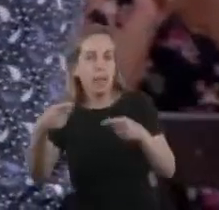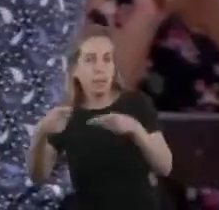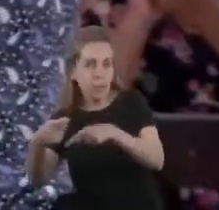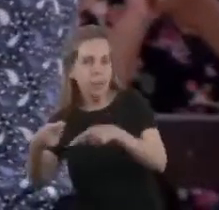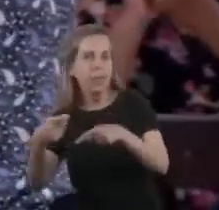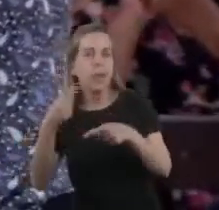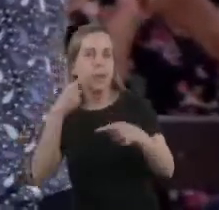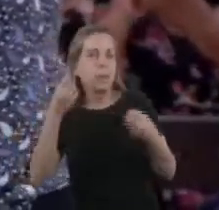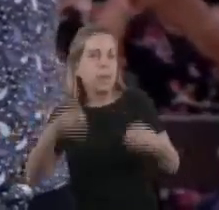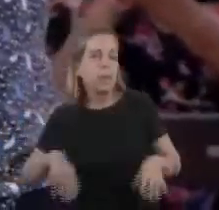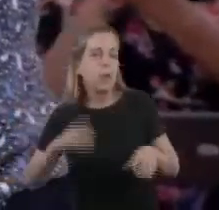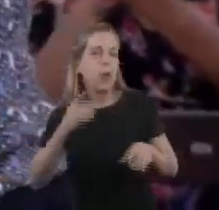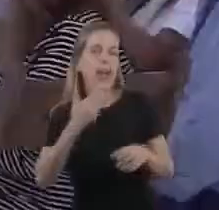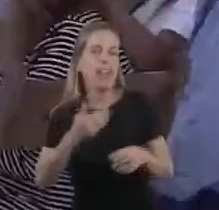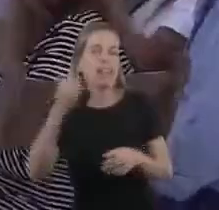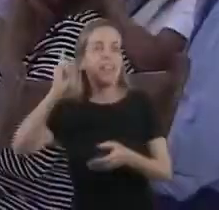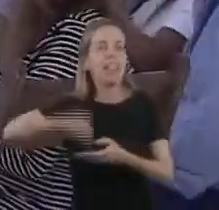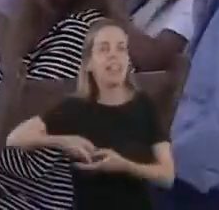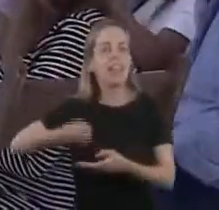a través del decreto